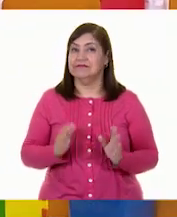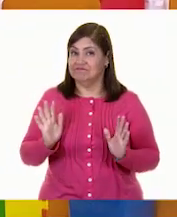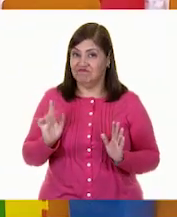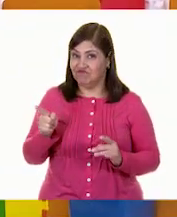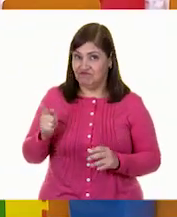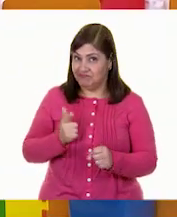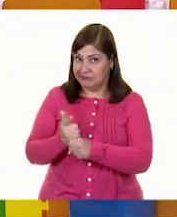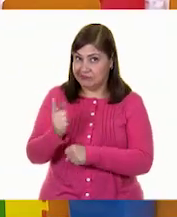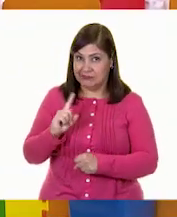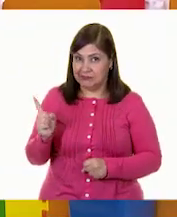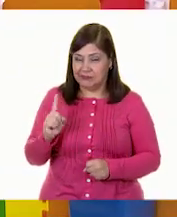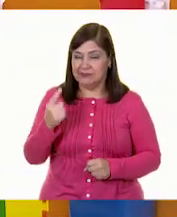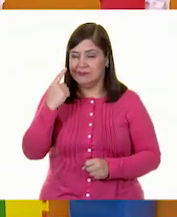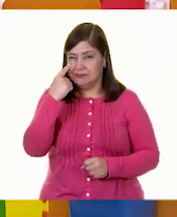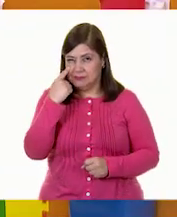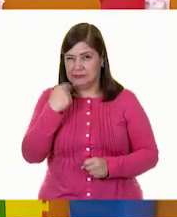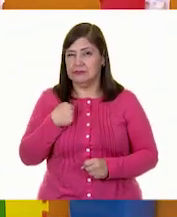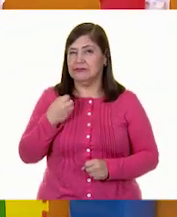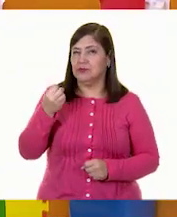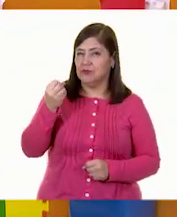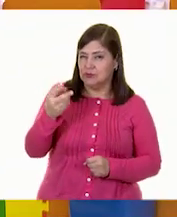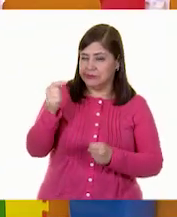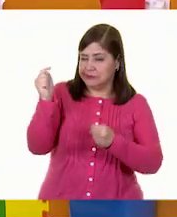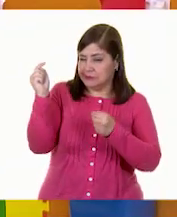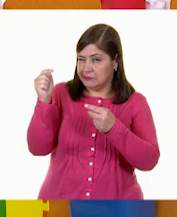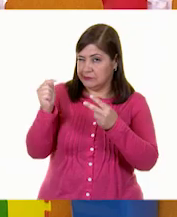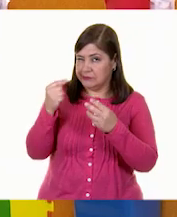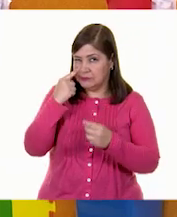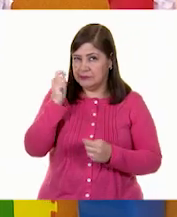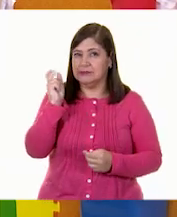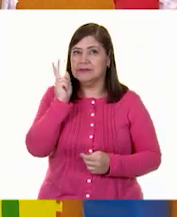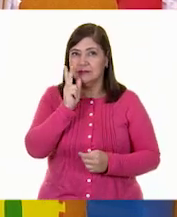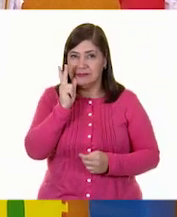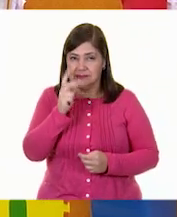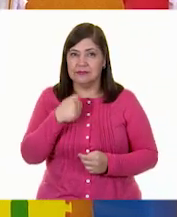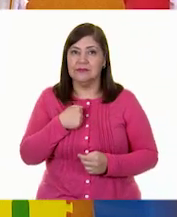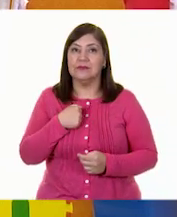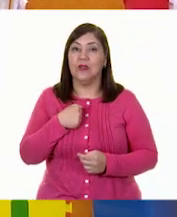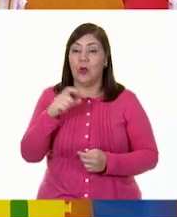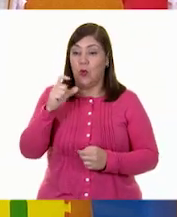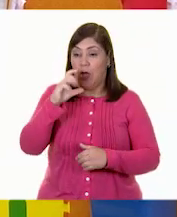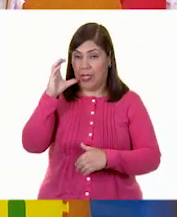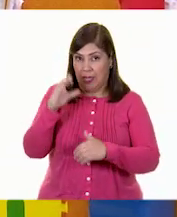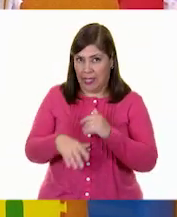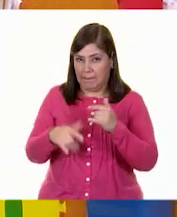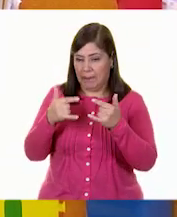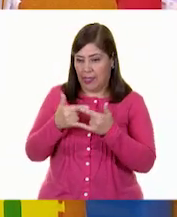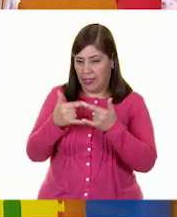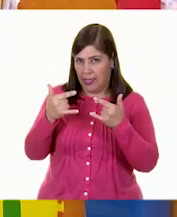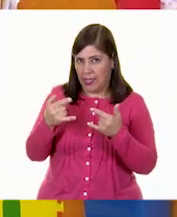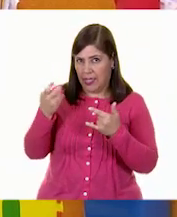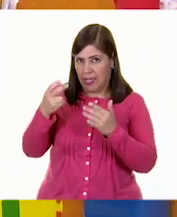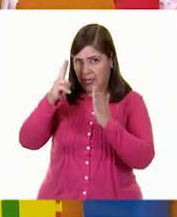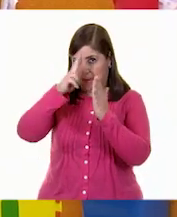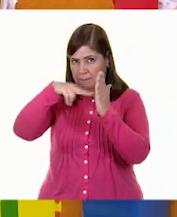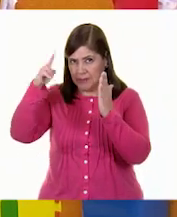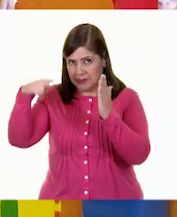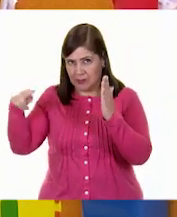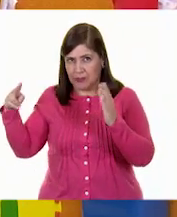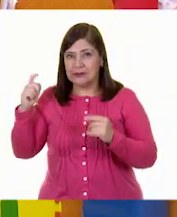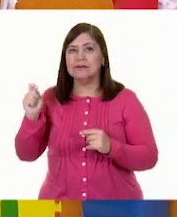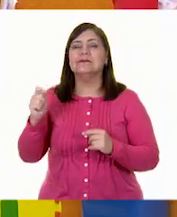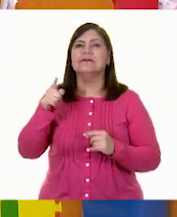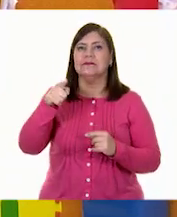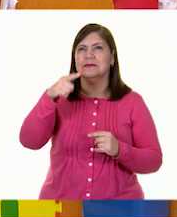No diste. Ok, no. A ver, les voy a ir dando pistas. Ajá. Seguramente que cuando yo les termine de decir la historia de esta pintura, ustedes van a